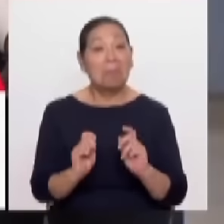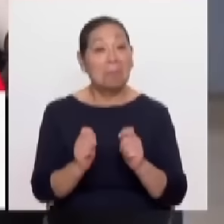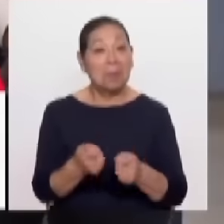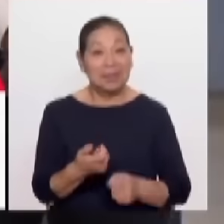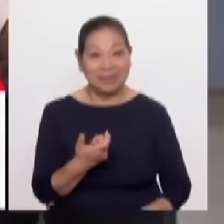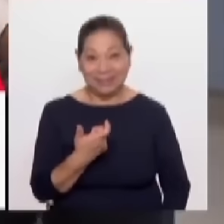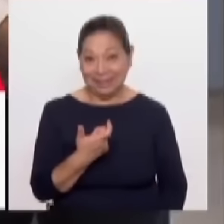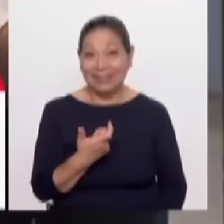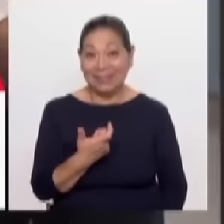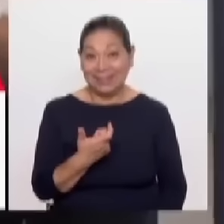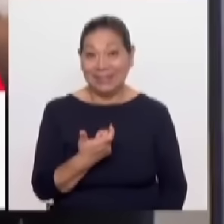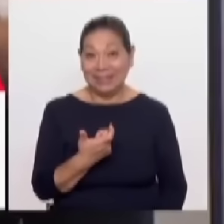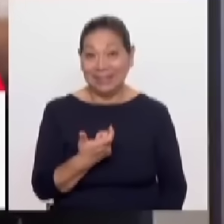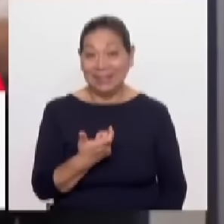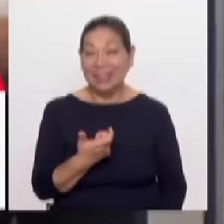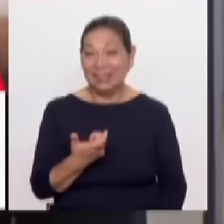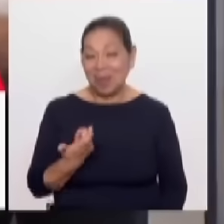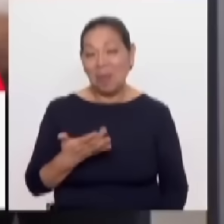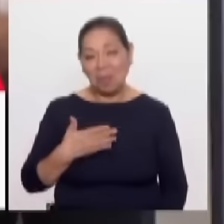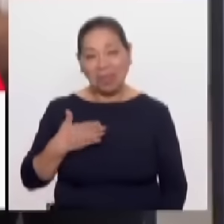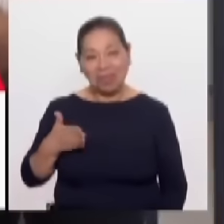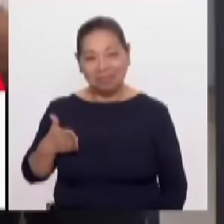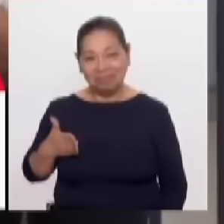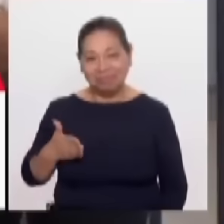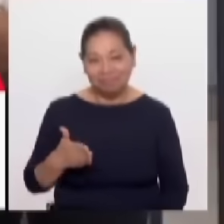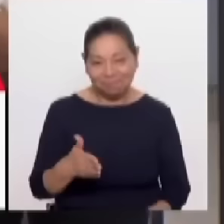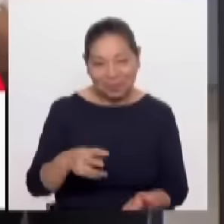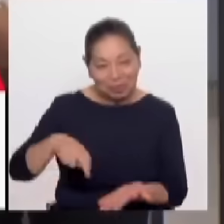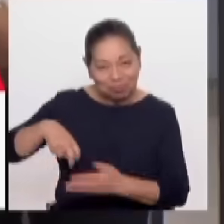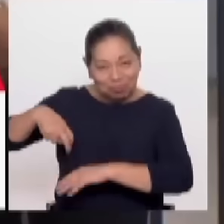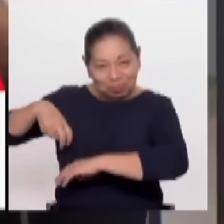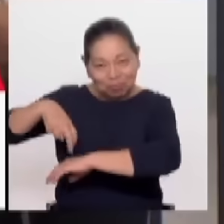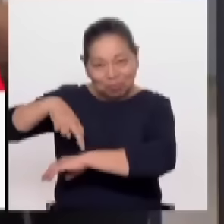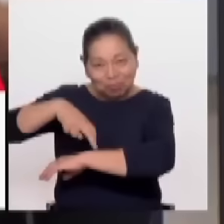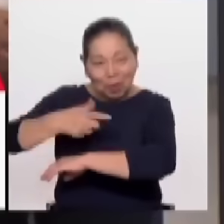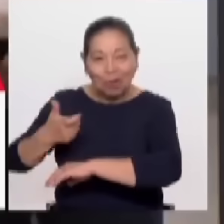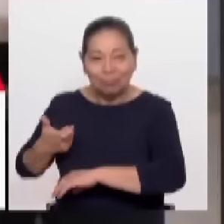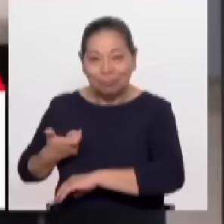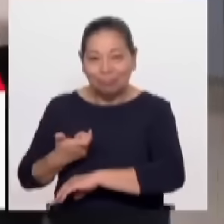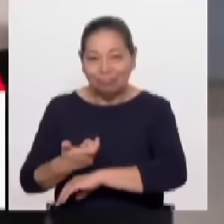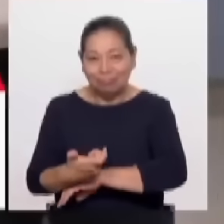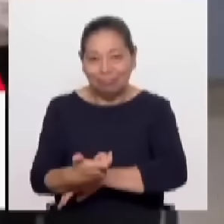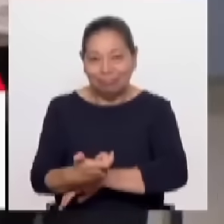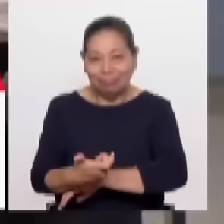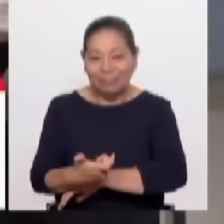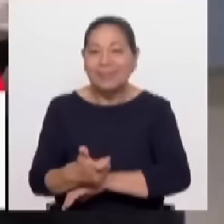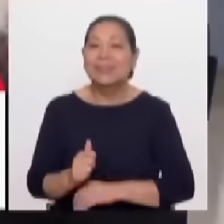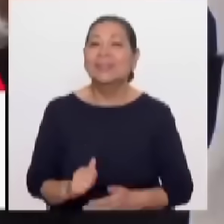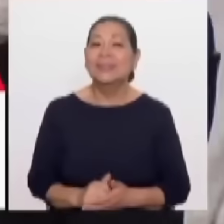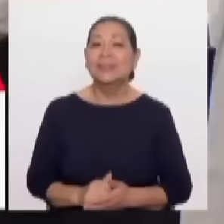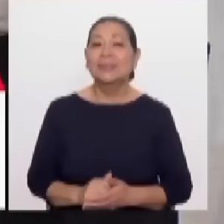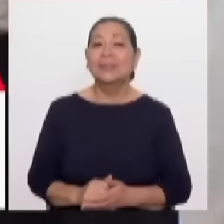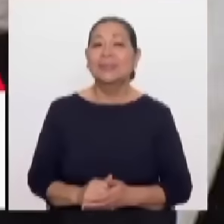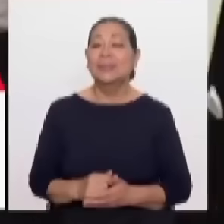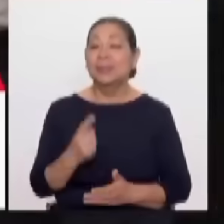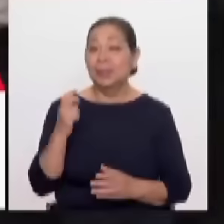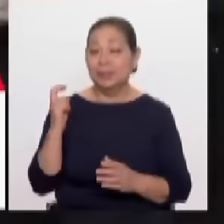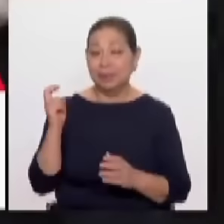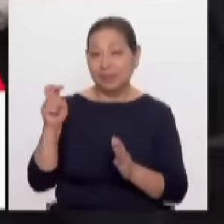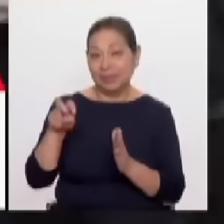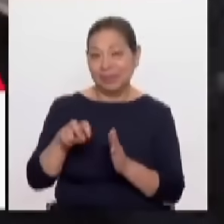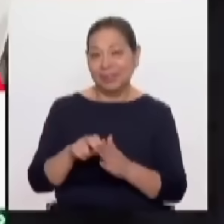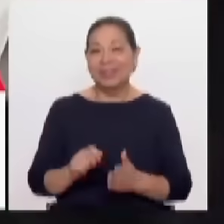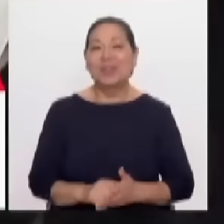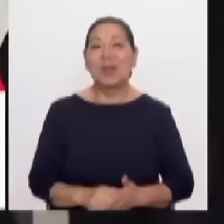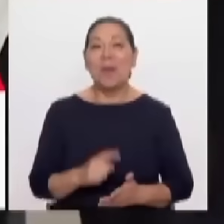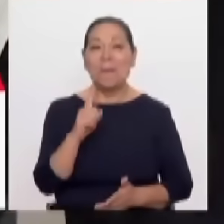la tarjeta para que pueda hacer uso e ingrese al primer vagón,